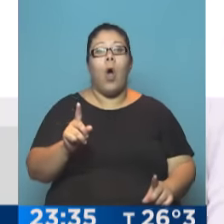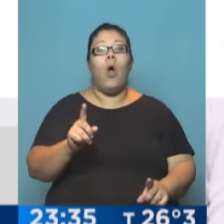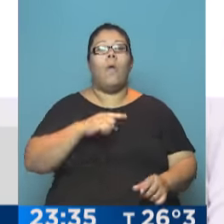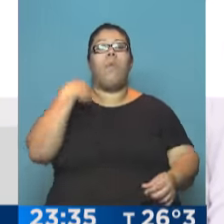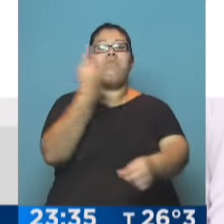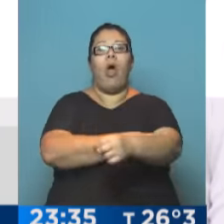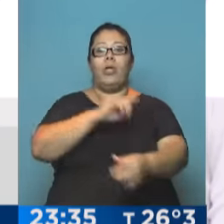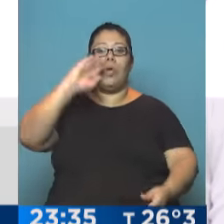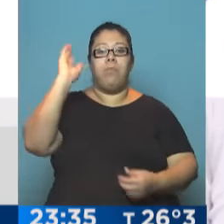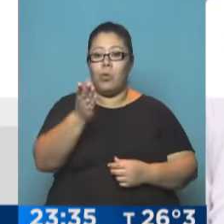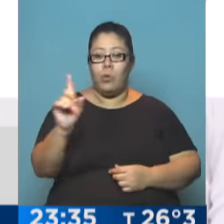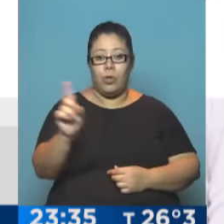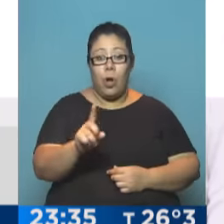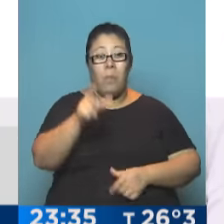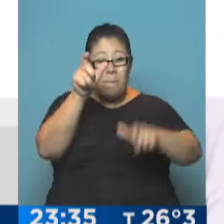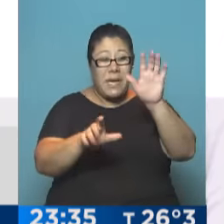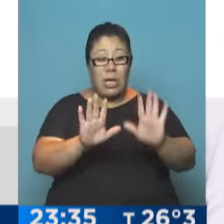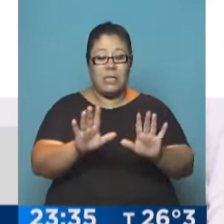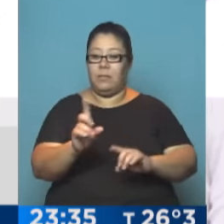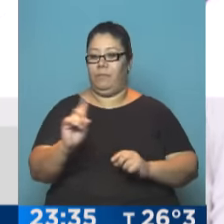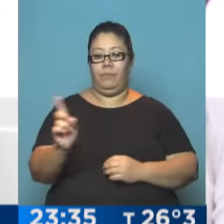esas cosas no son ni siquiera personas.